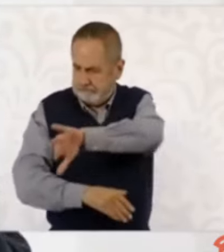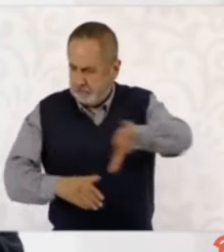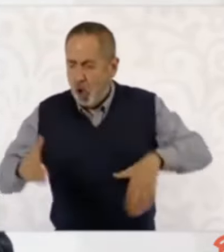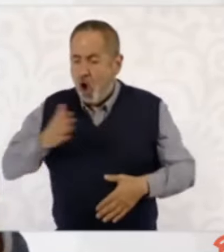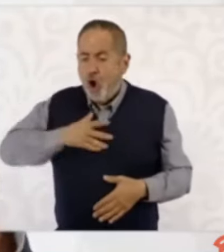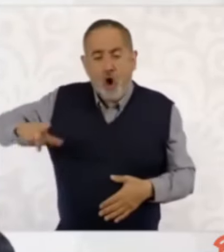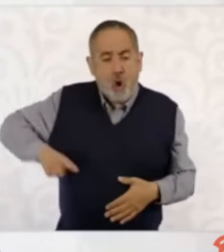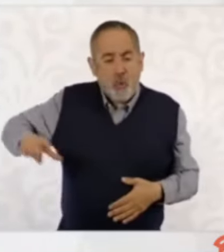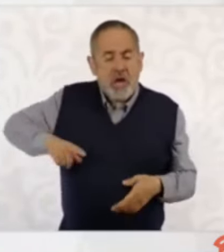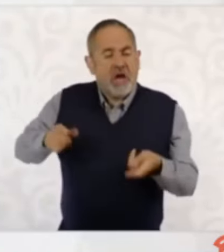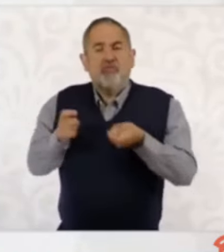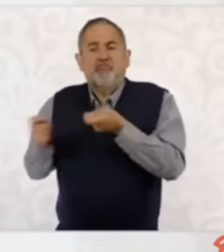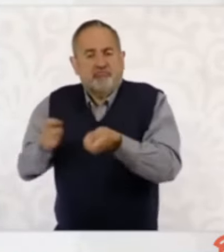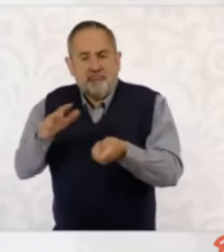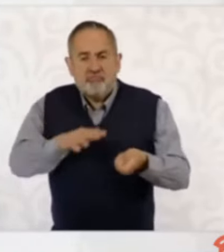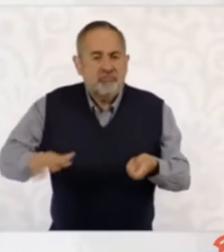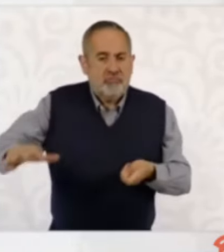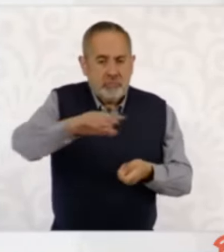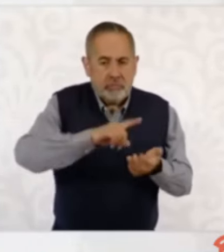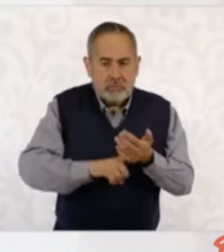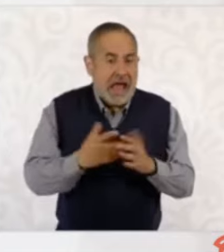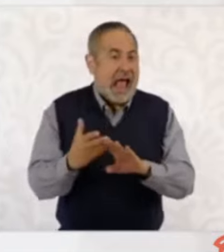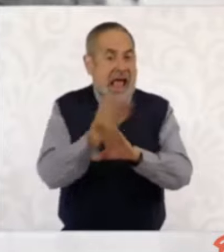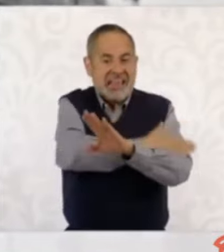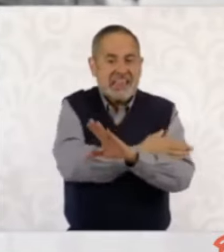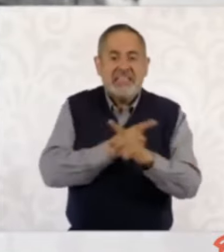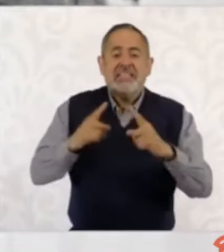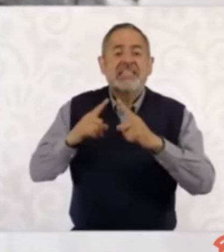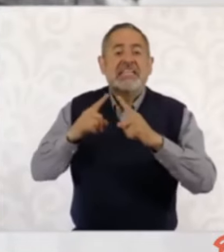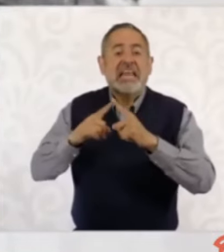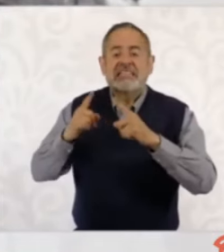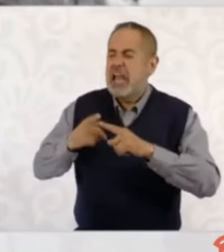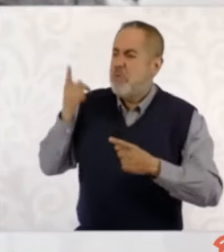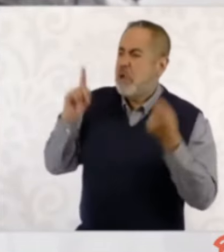las propiedades, sino de las decisiones en México.